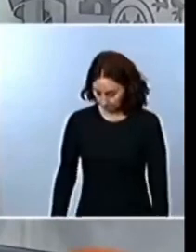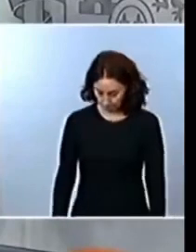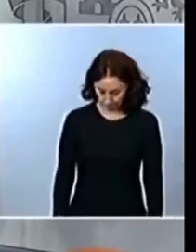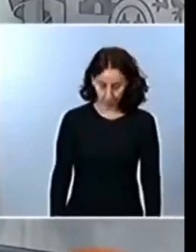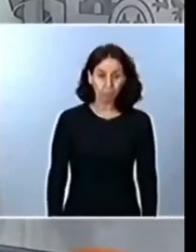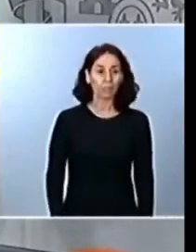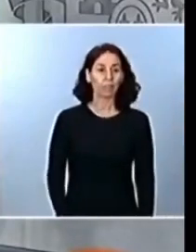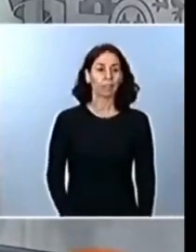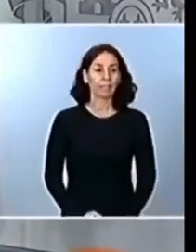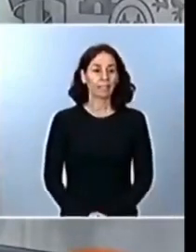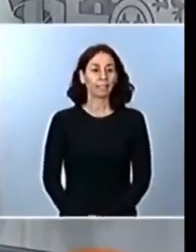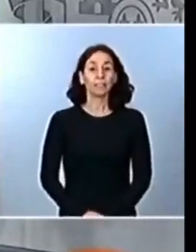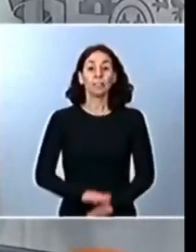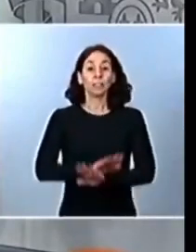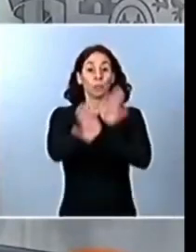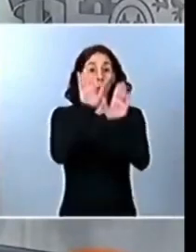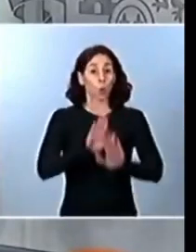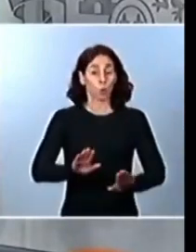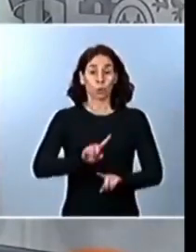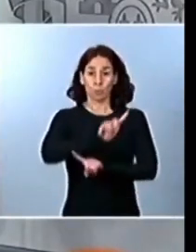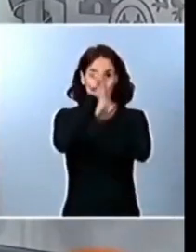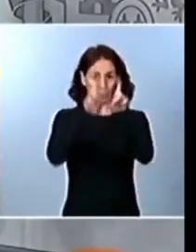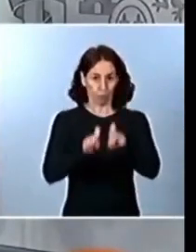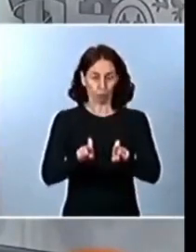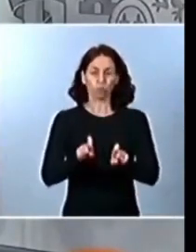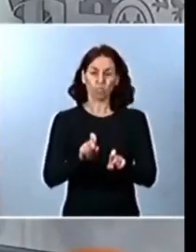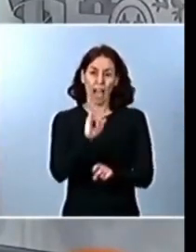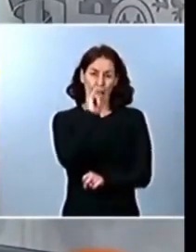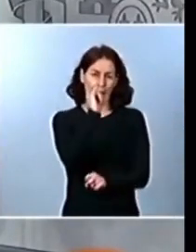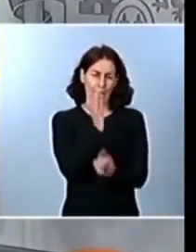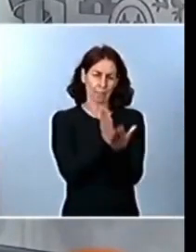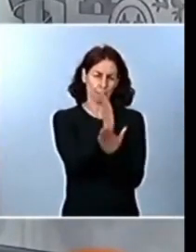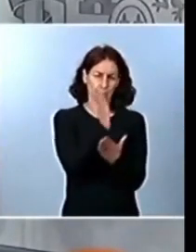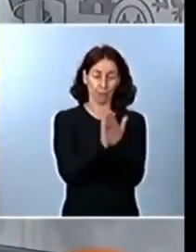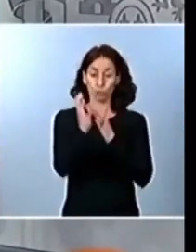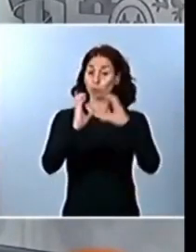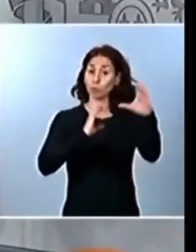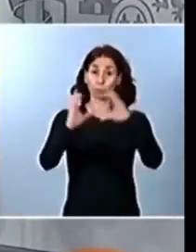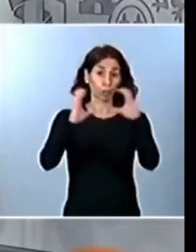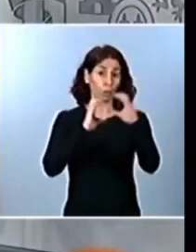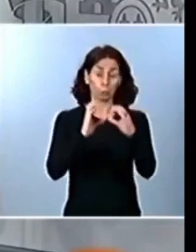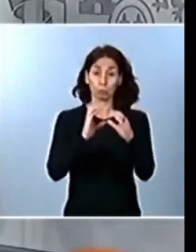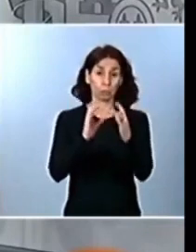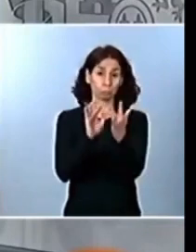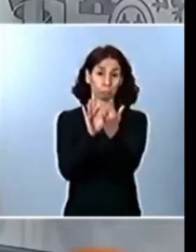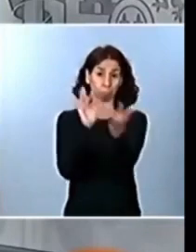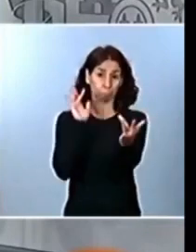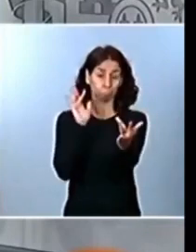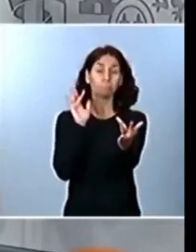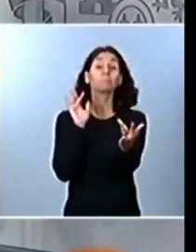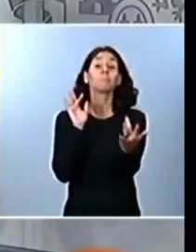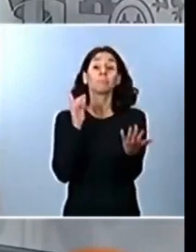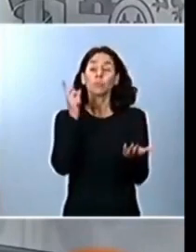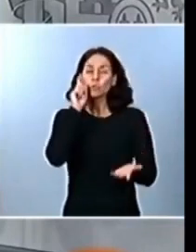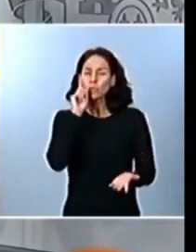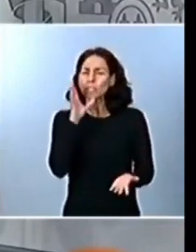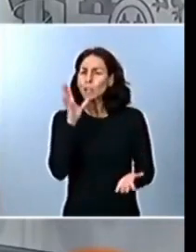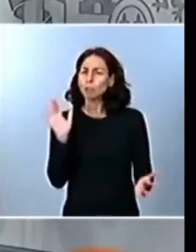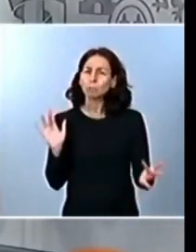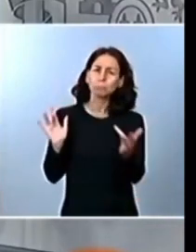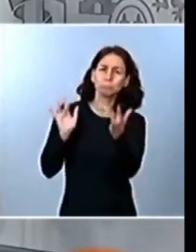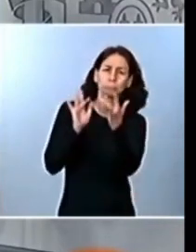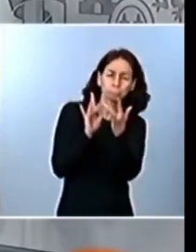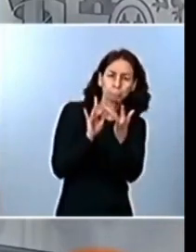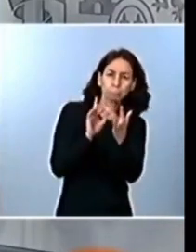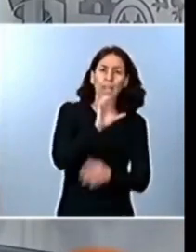de algún otro medio. Hay muchos que están comunicando. No sé si era posible comunicar con Europa Press, Ana Fernández Vila.